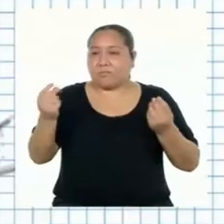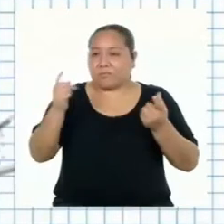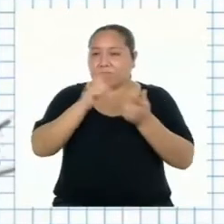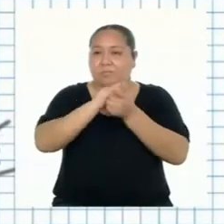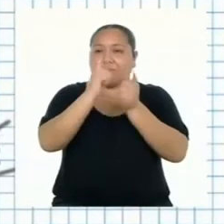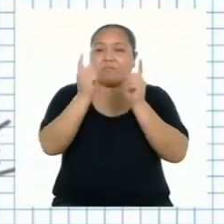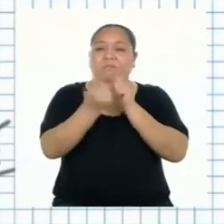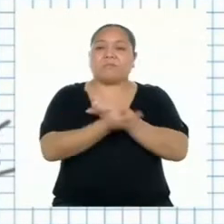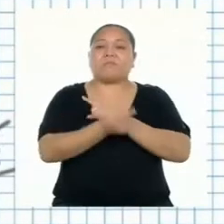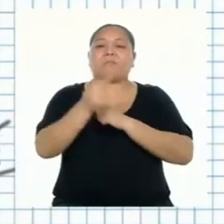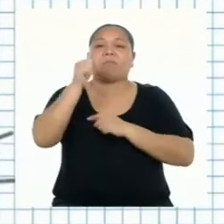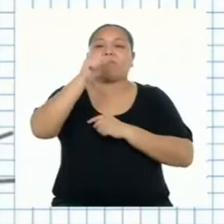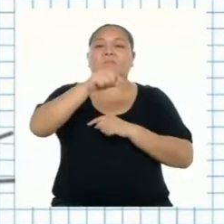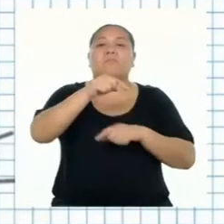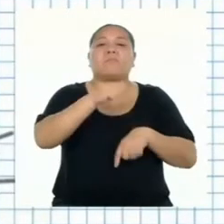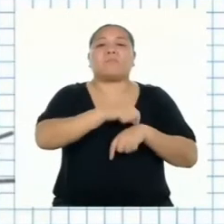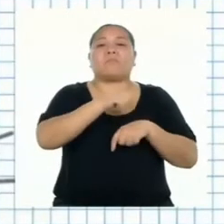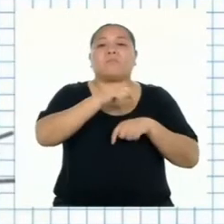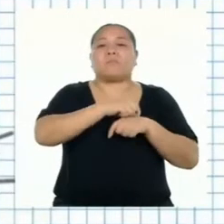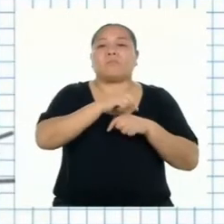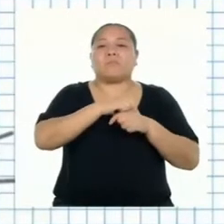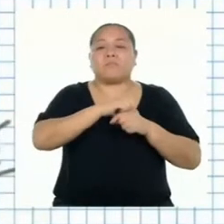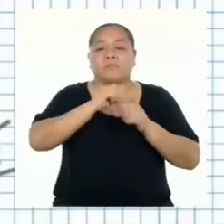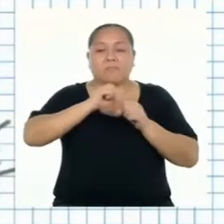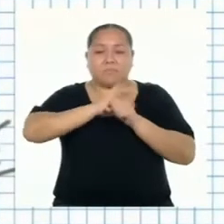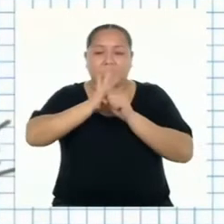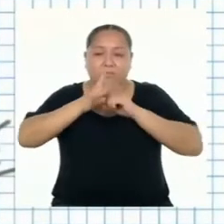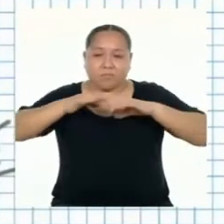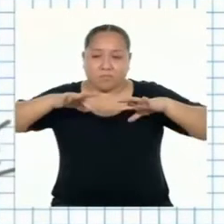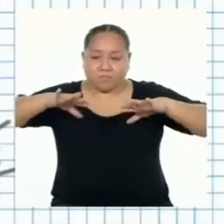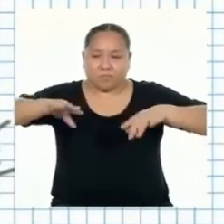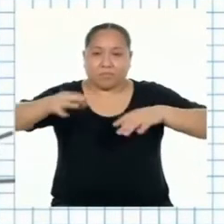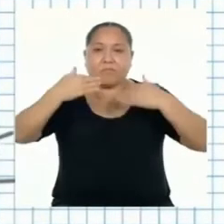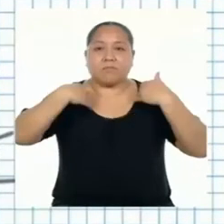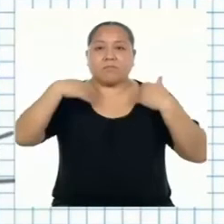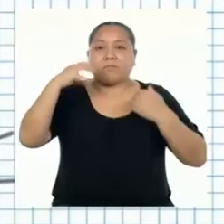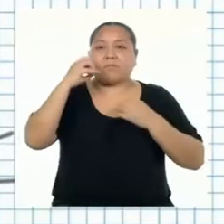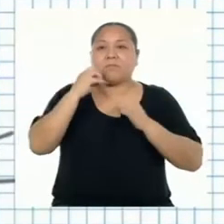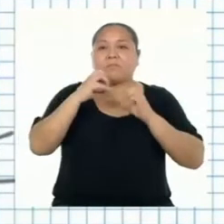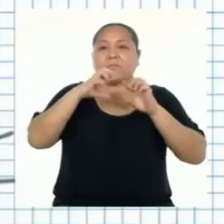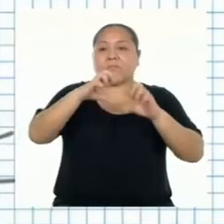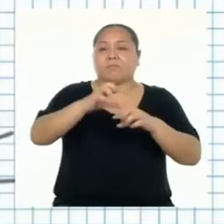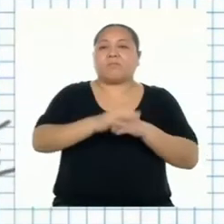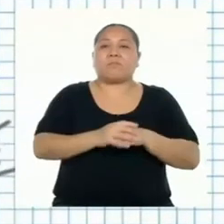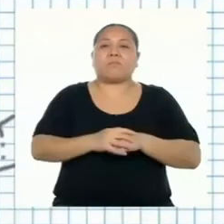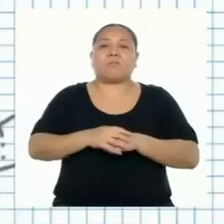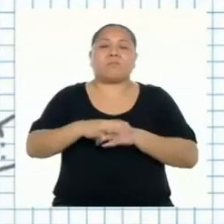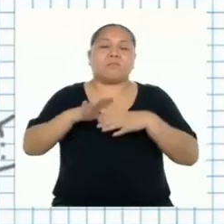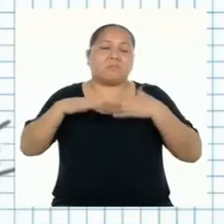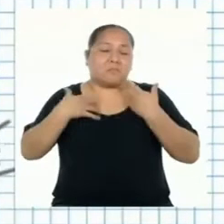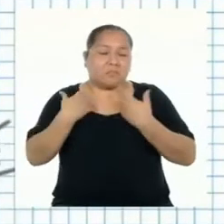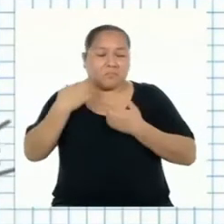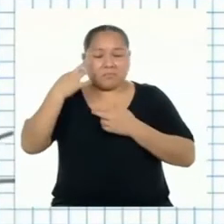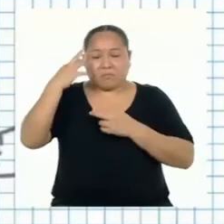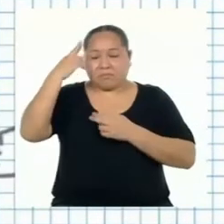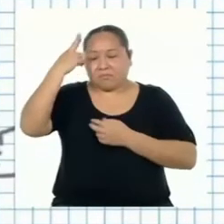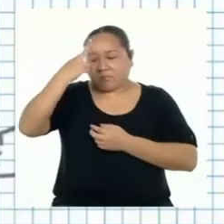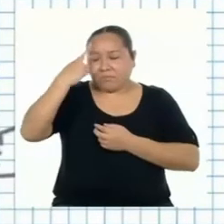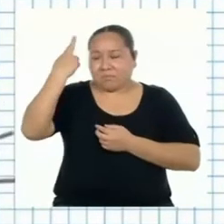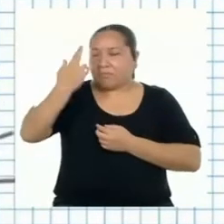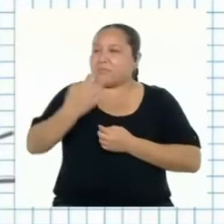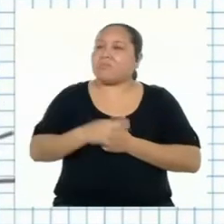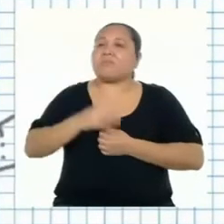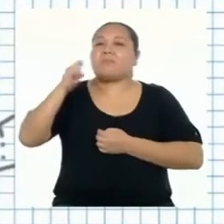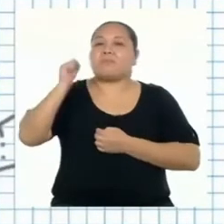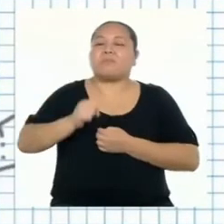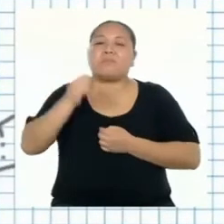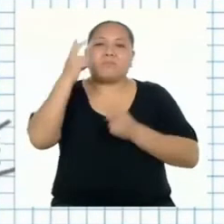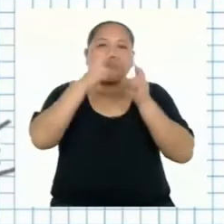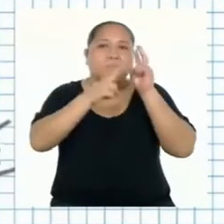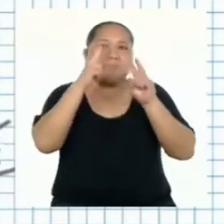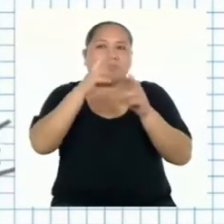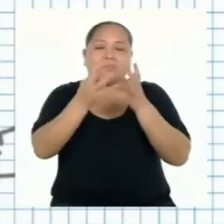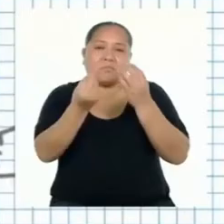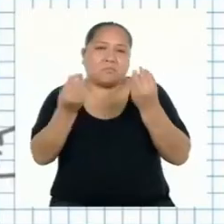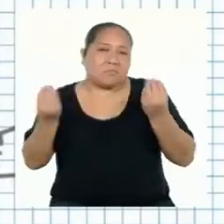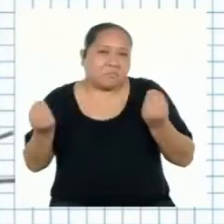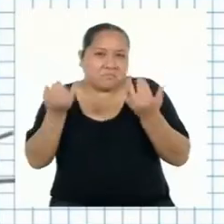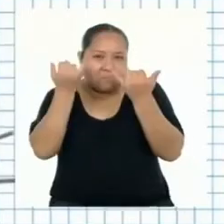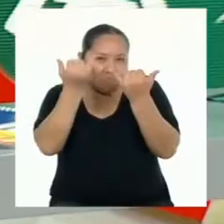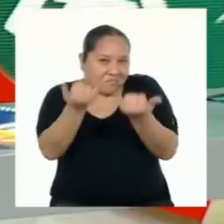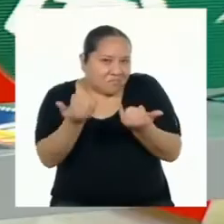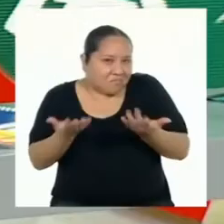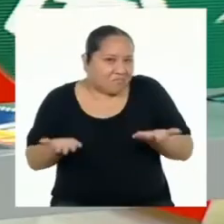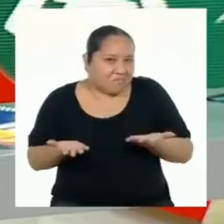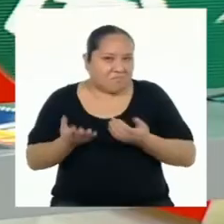la pandemia, que tenemos una oportunidad de poder reflexionar. En fin, creo que hemos visto suficiente por